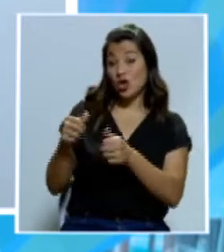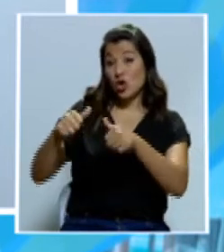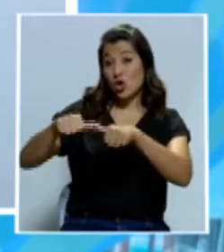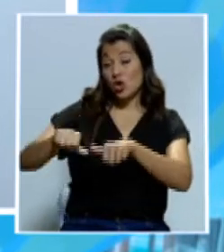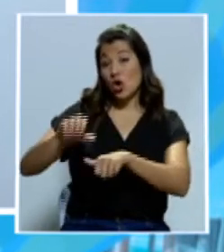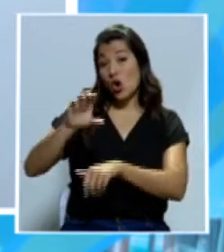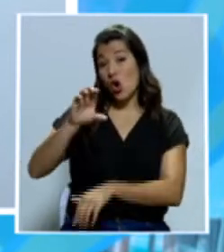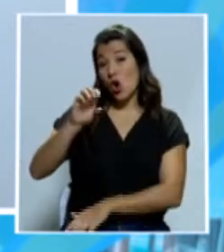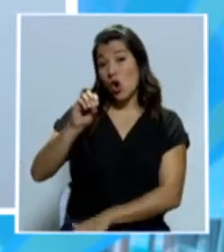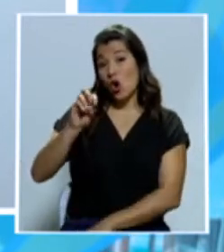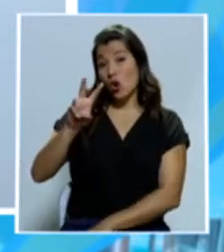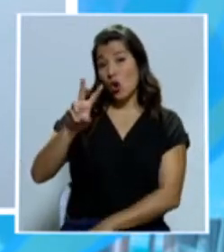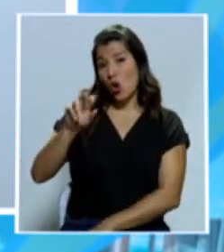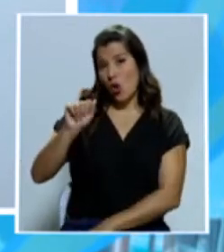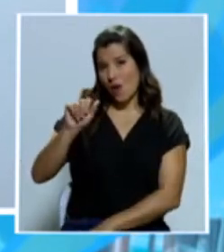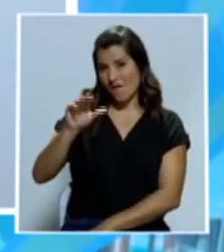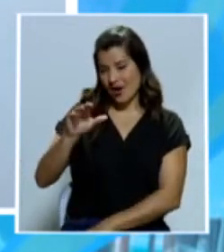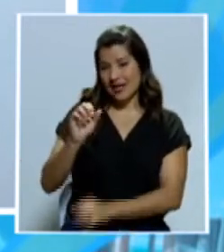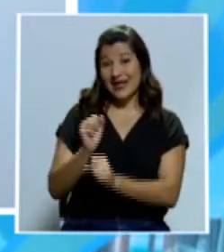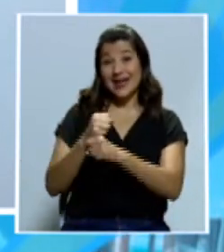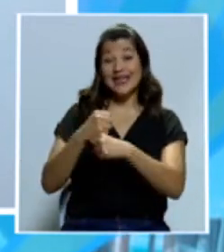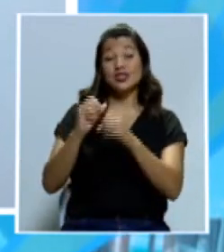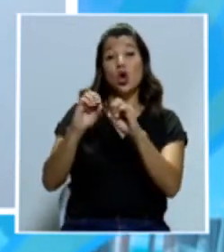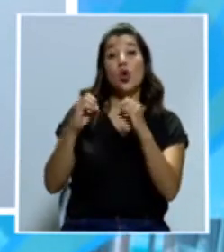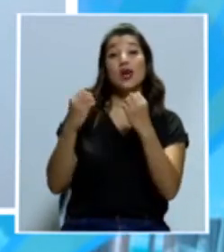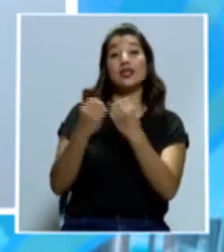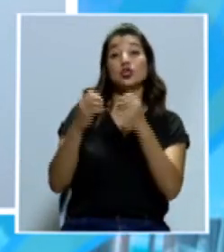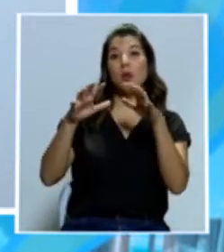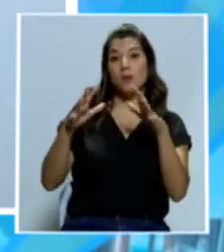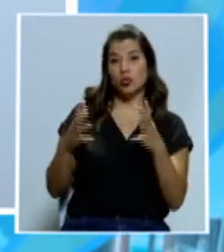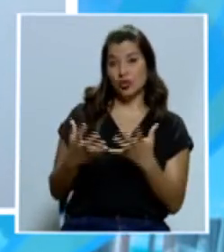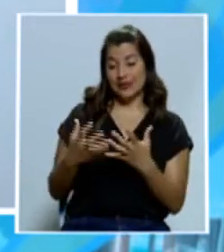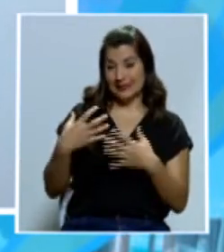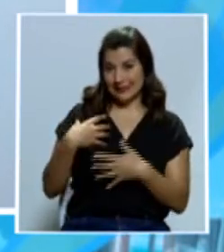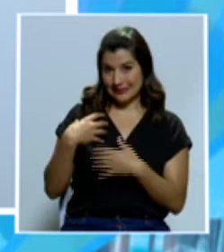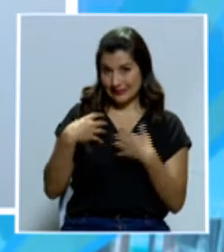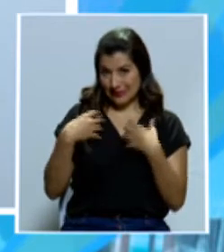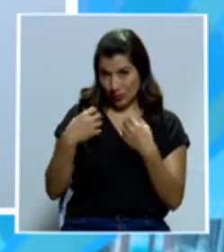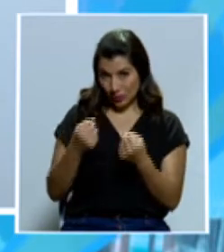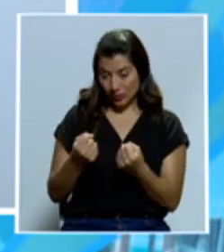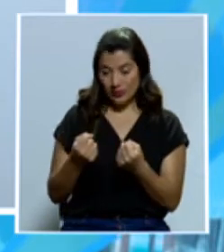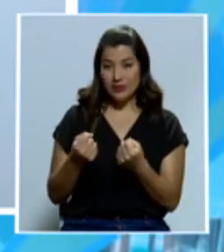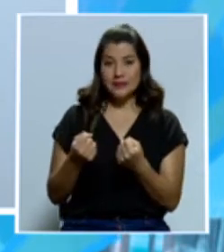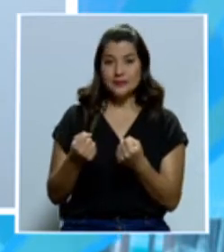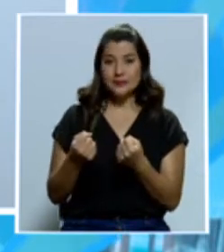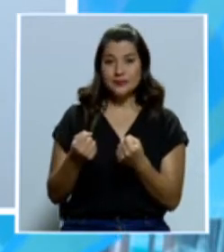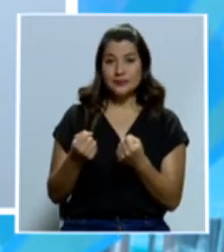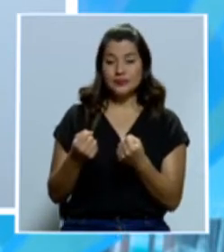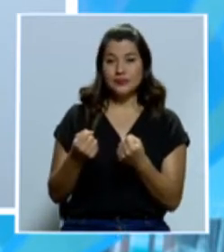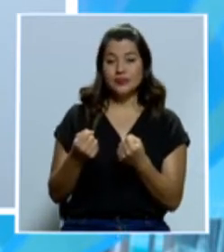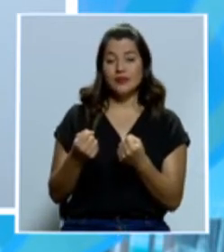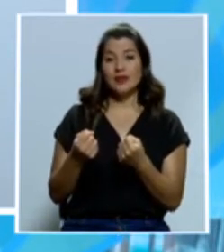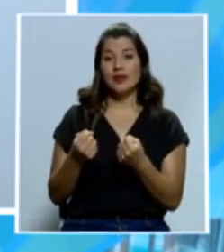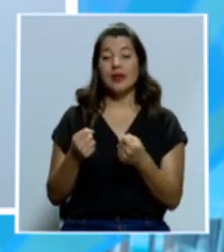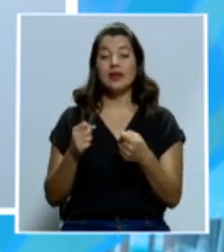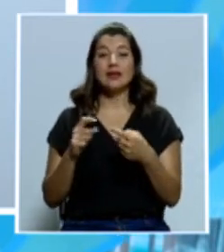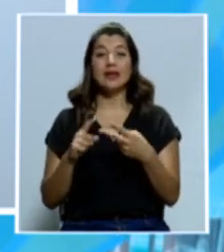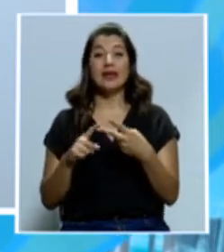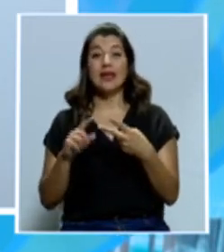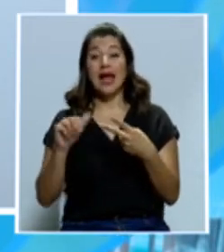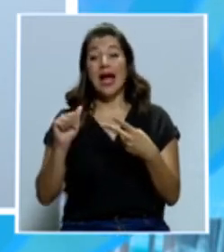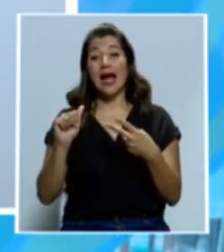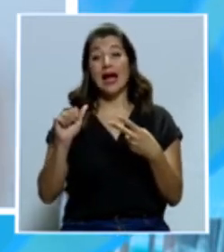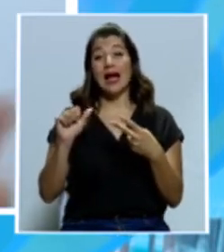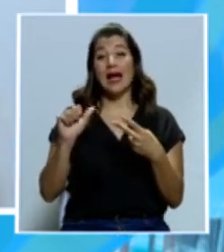en la iniciativa COVAX de la Organización Mundial de la Salud, de la CEPI y de